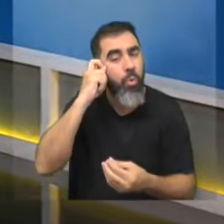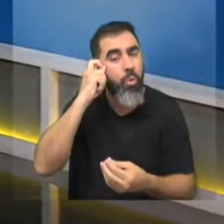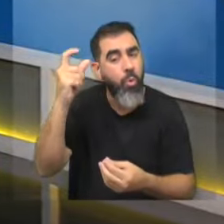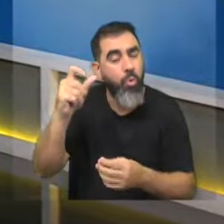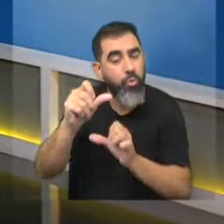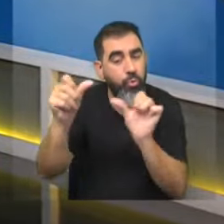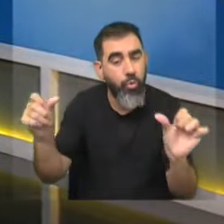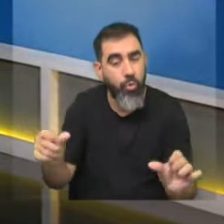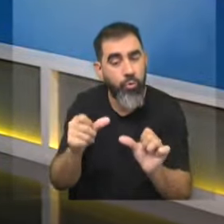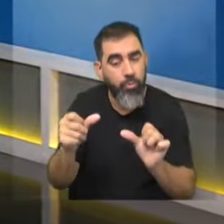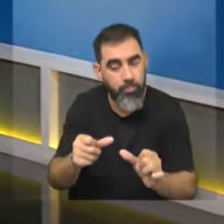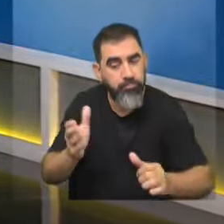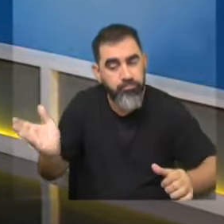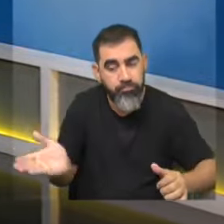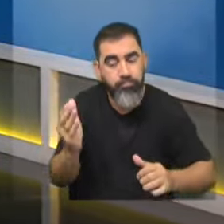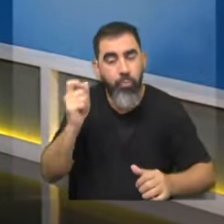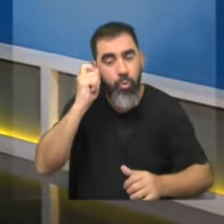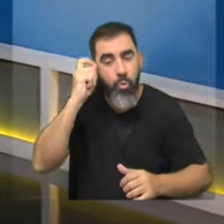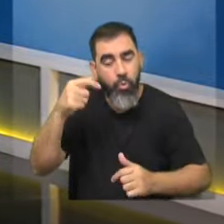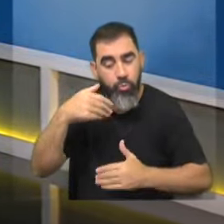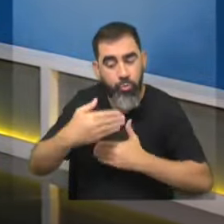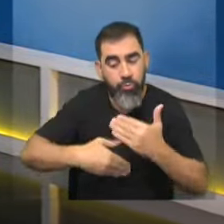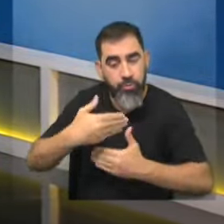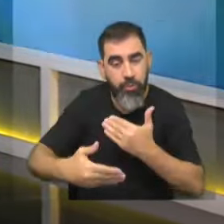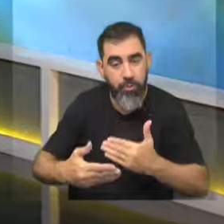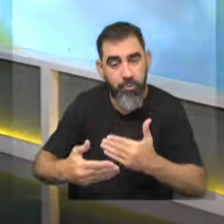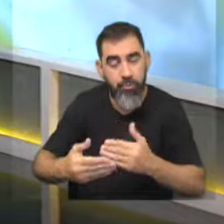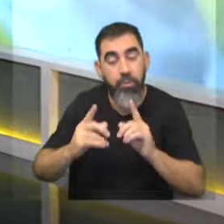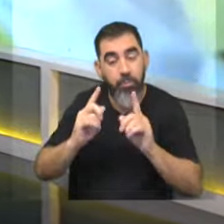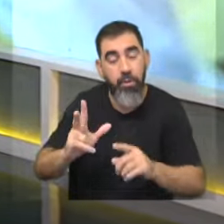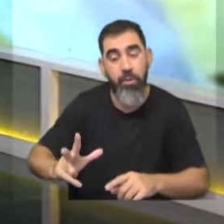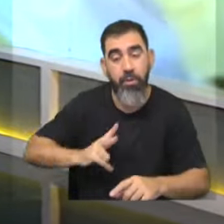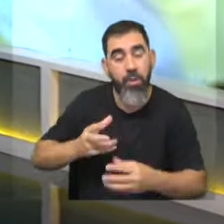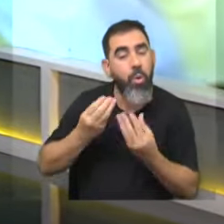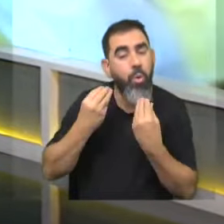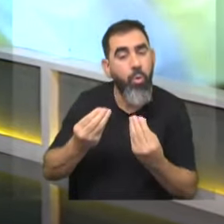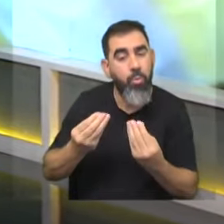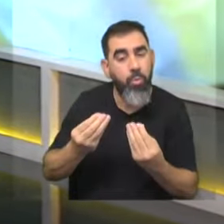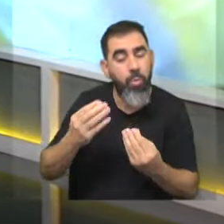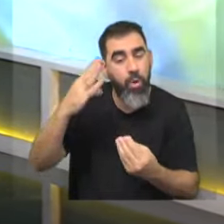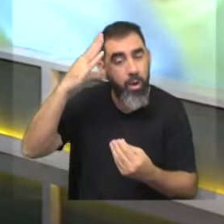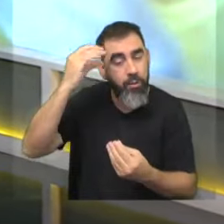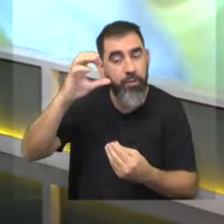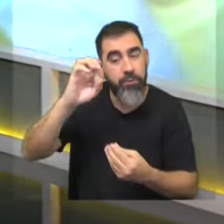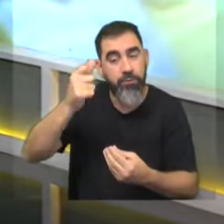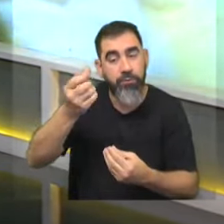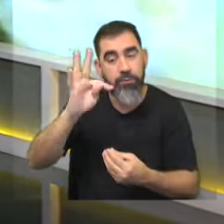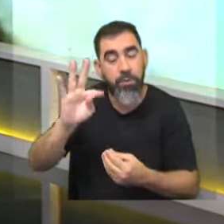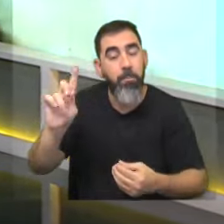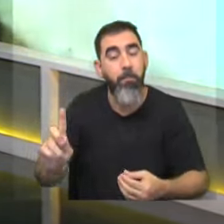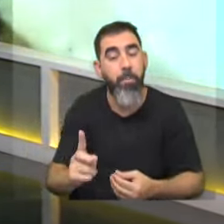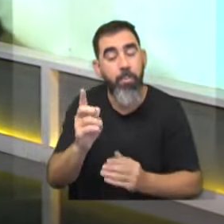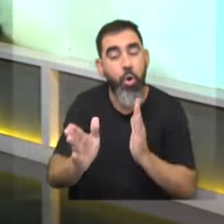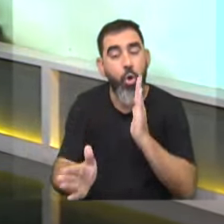genera sigue produciendo más conocimiento y generando riquezas. Porque vamos a hablar de cómo desde el Antelsat pasamos al primer